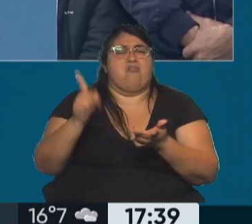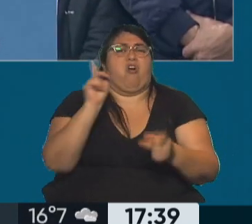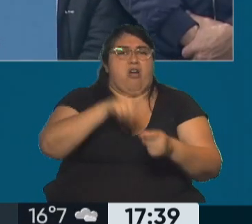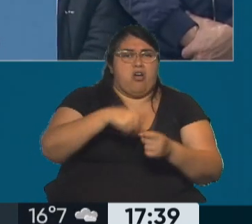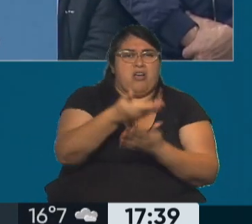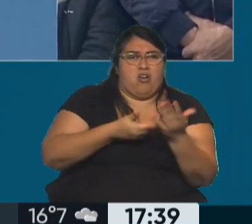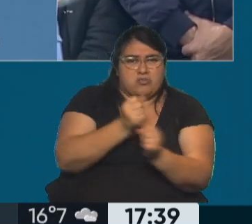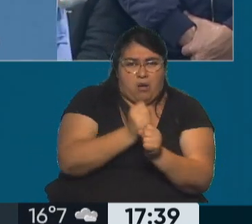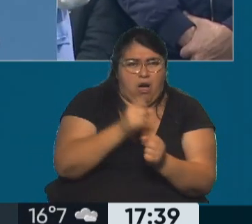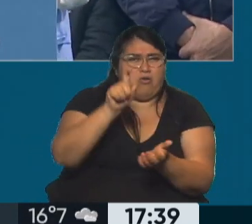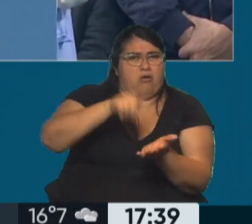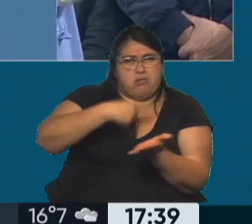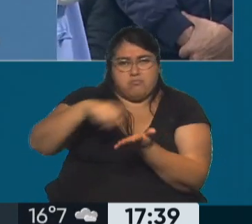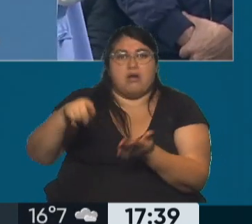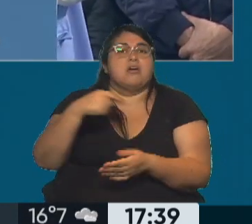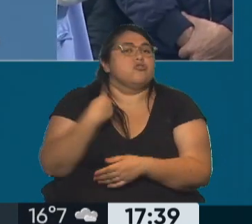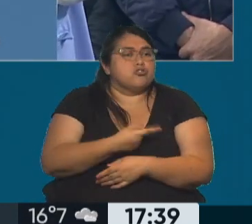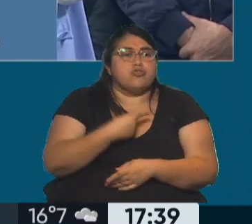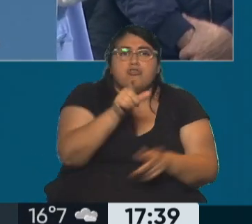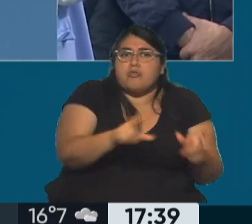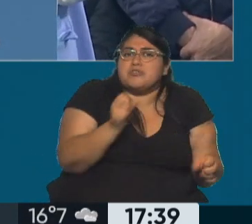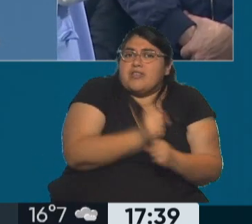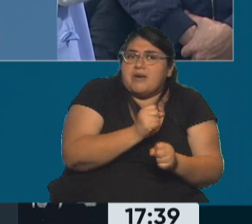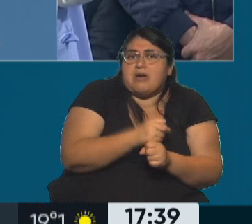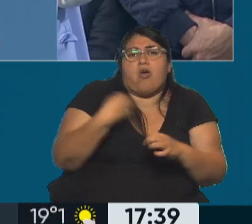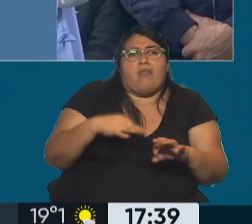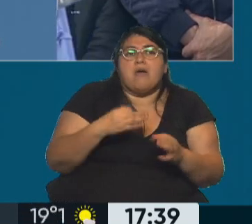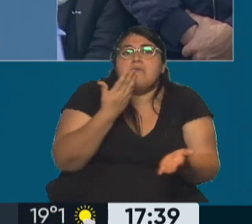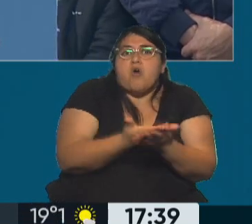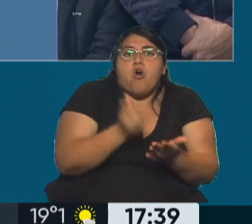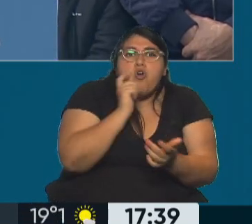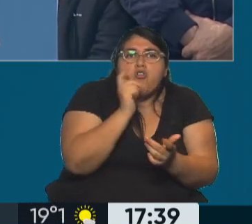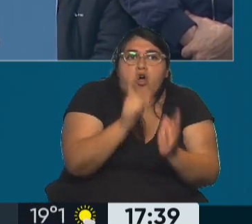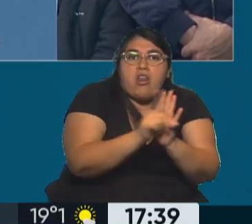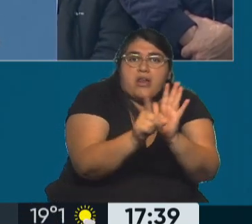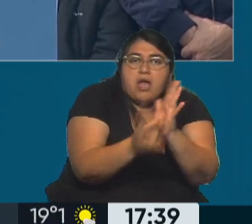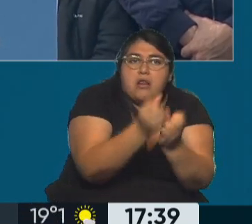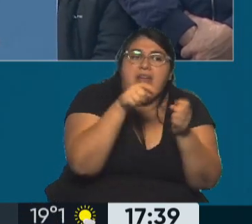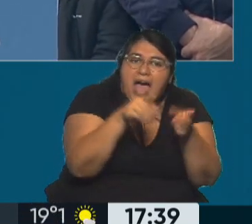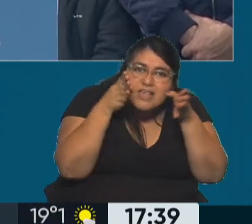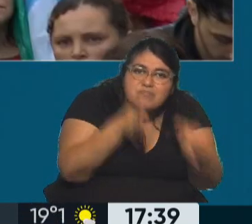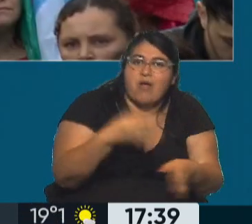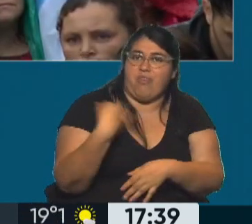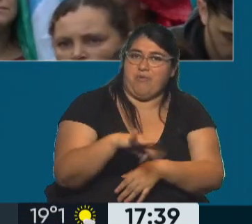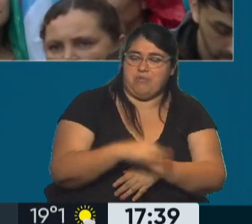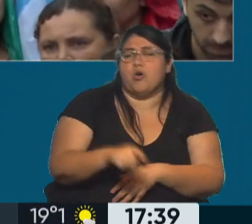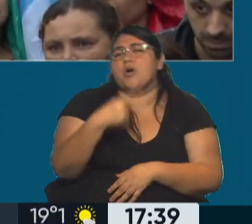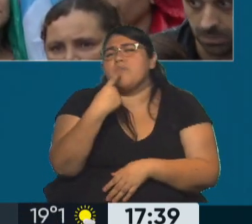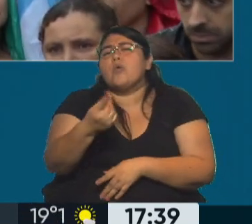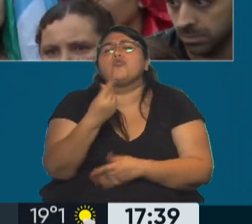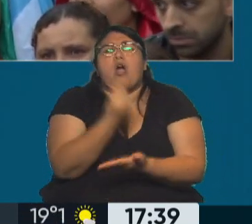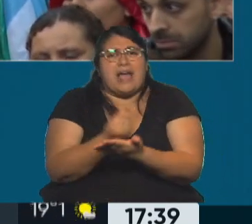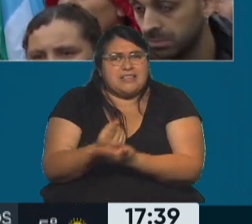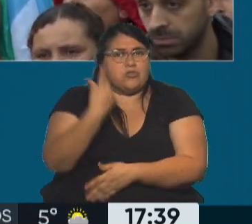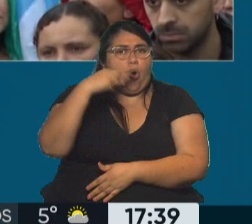que claramente los trabajadores tenemos que inclinarnos por esa opción que es el Frente de Todos. ¿Tiene que haber un candidato único o tiene que haber paso?